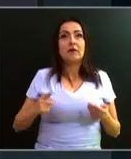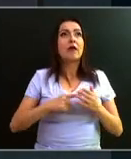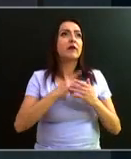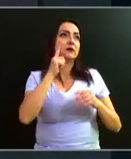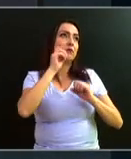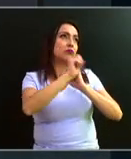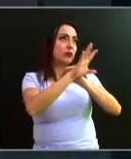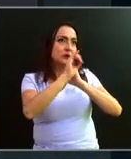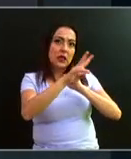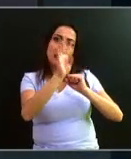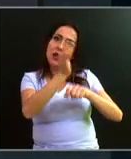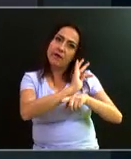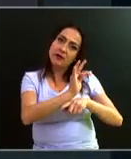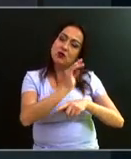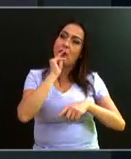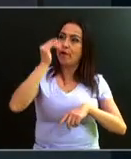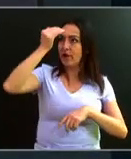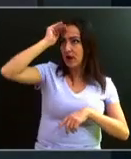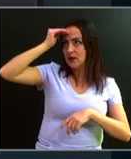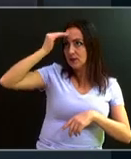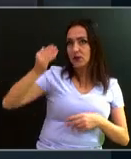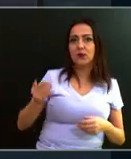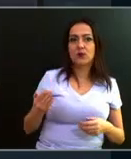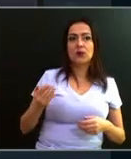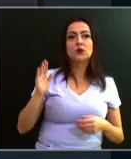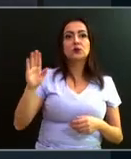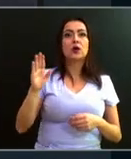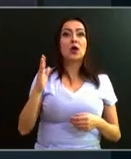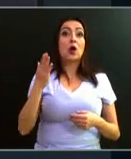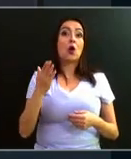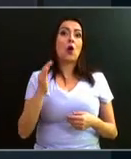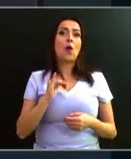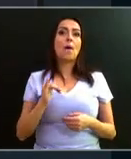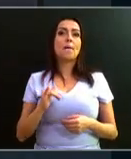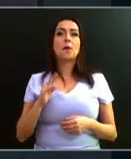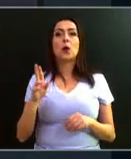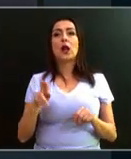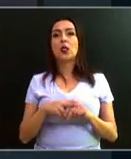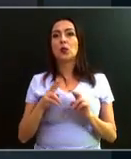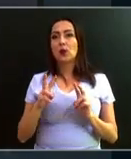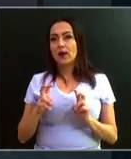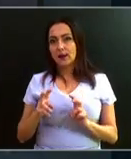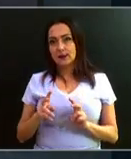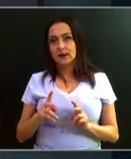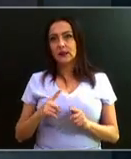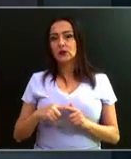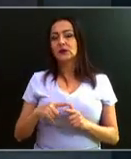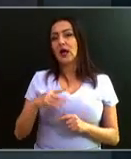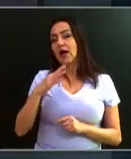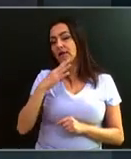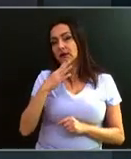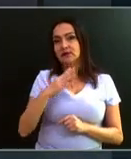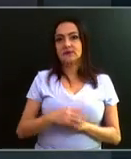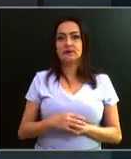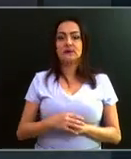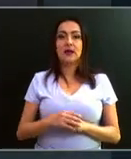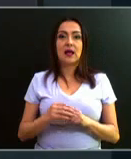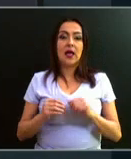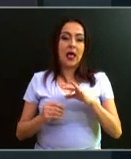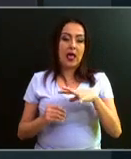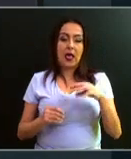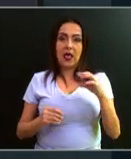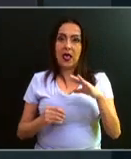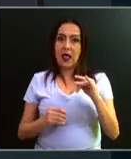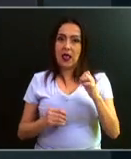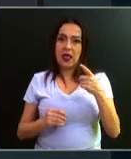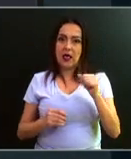en televisión, los ve uno en Facebook, de sustancias más que todo de origen natural, ¿verdad? Entonces hablan de algas, de